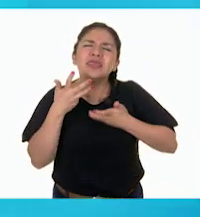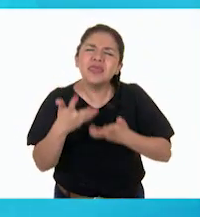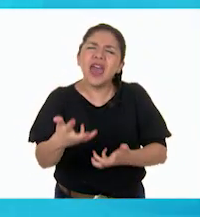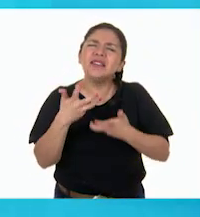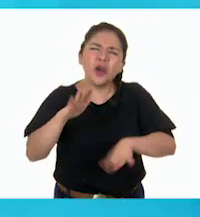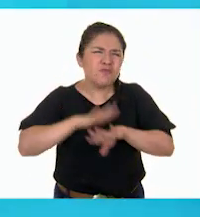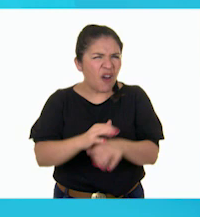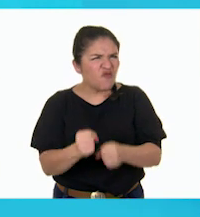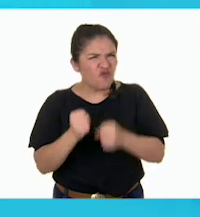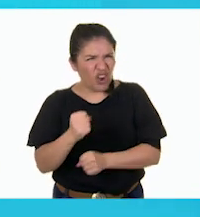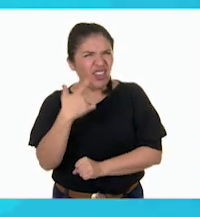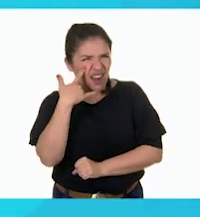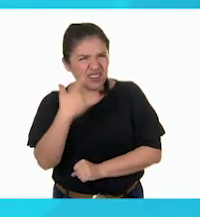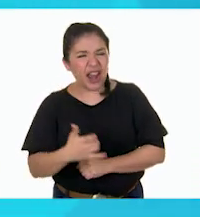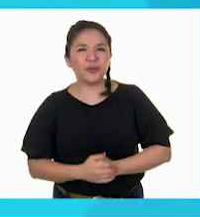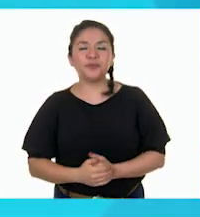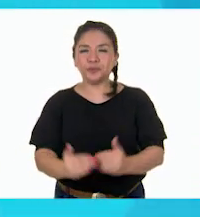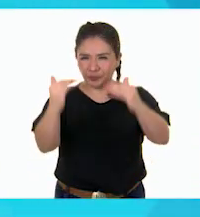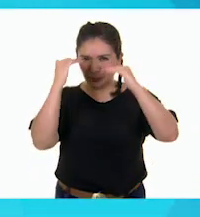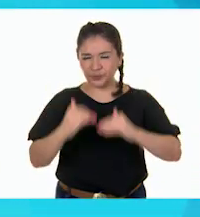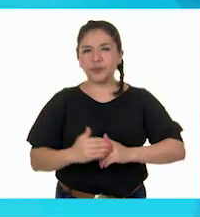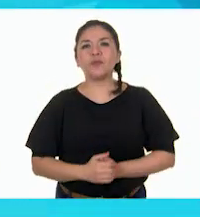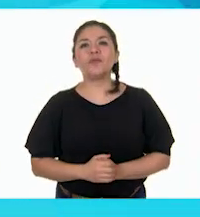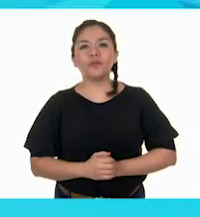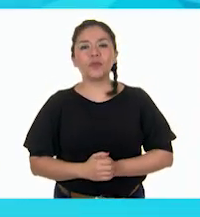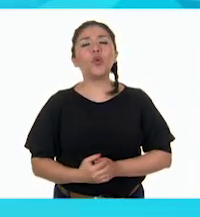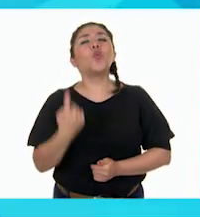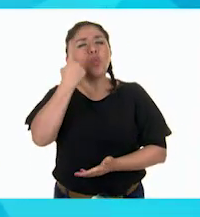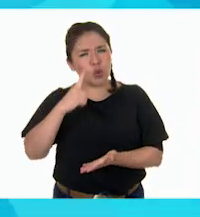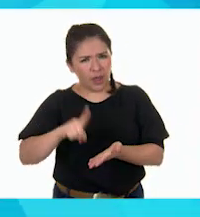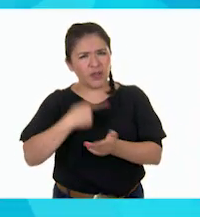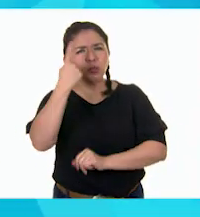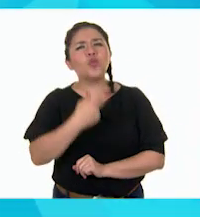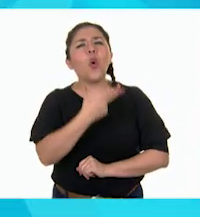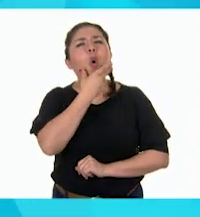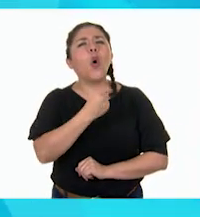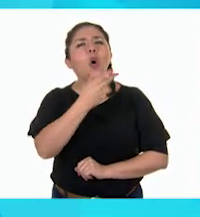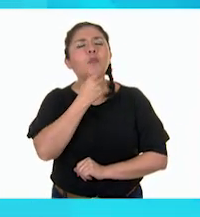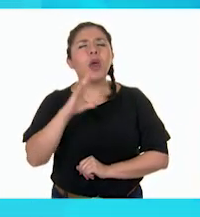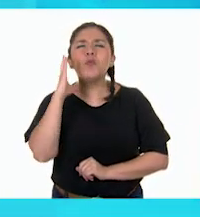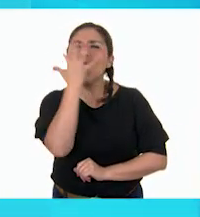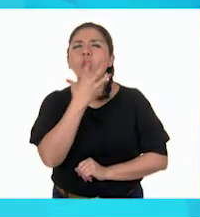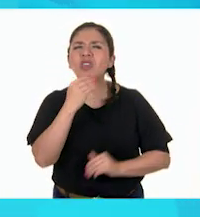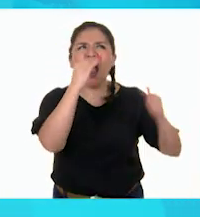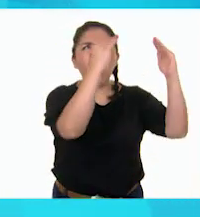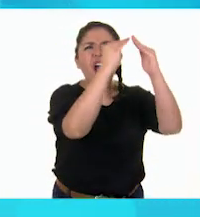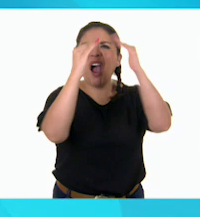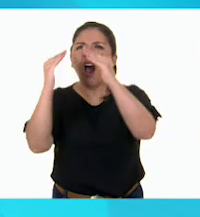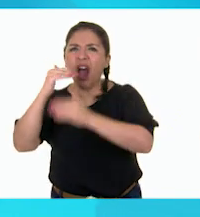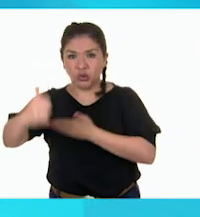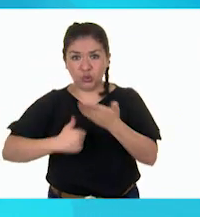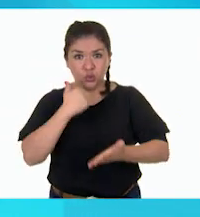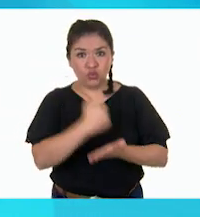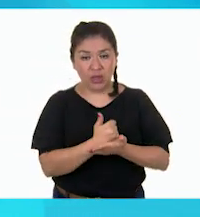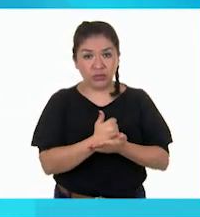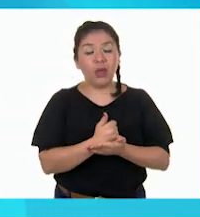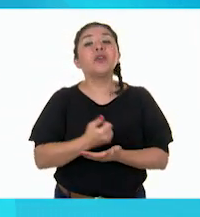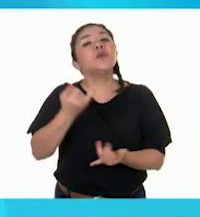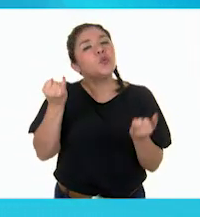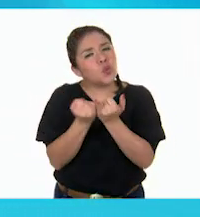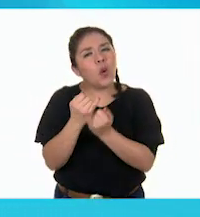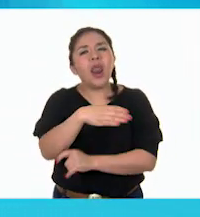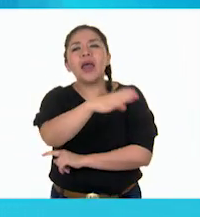muy extraño. Barba azul. Érase una vez un hombre que tenía hermosas casas en la ciudad y en el